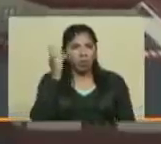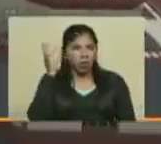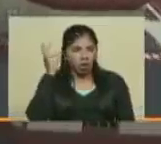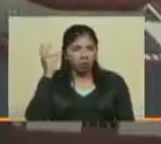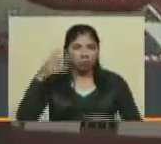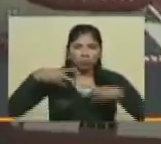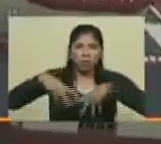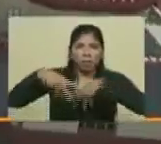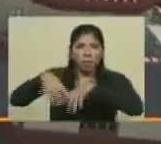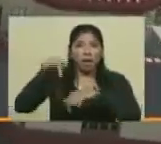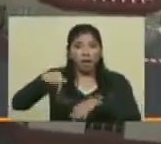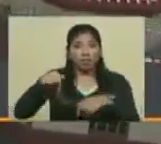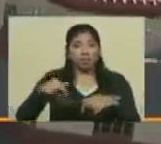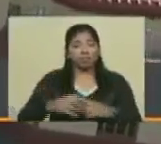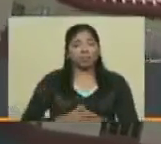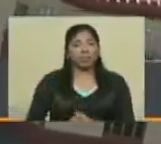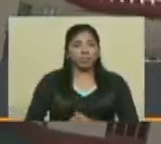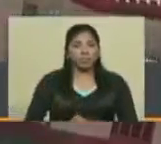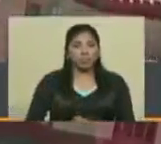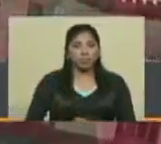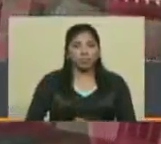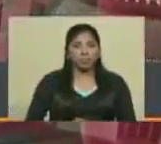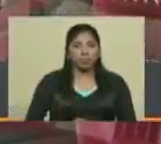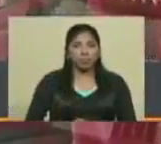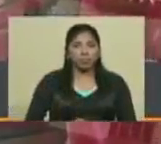febrero aquí presentes.